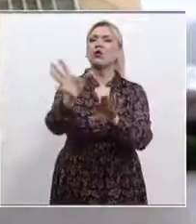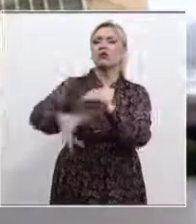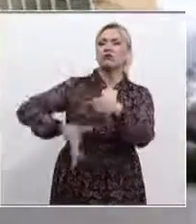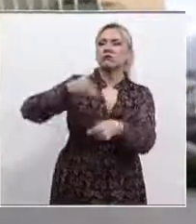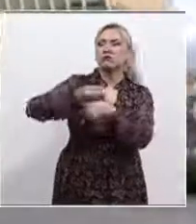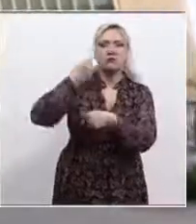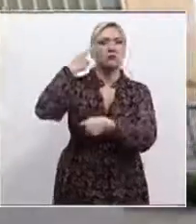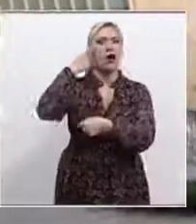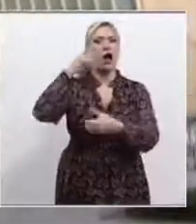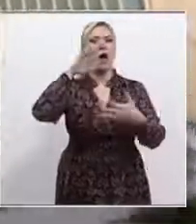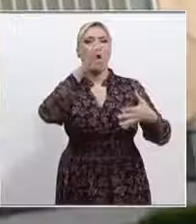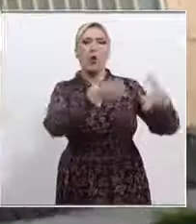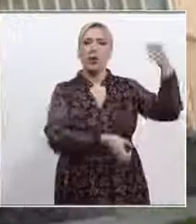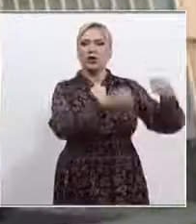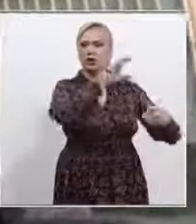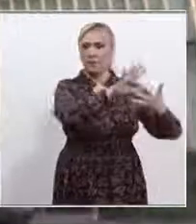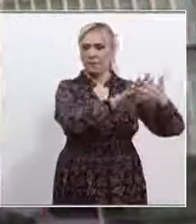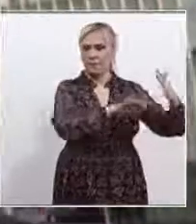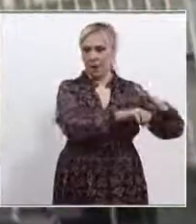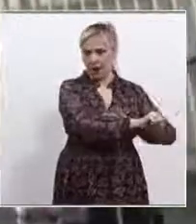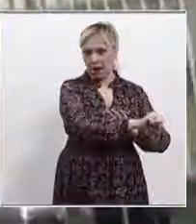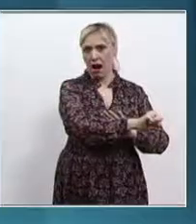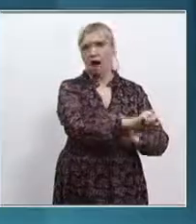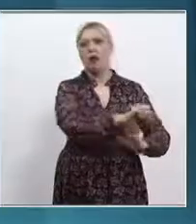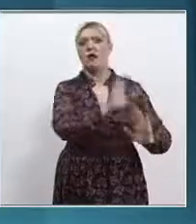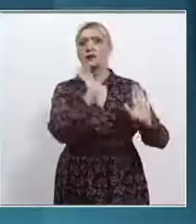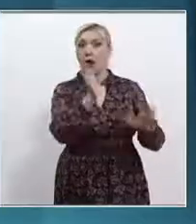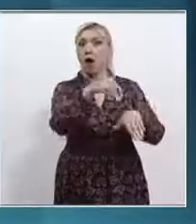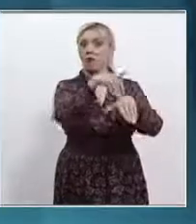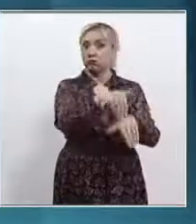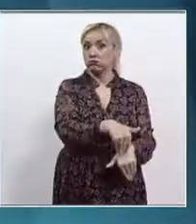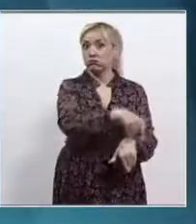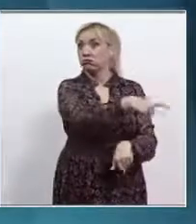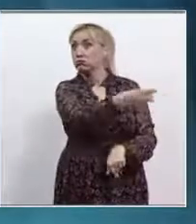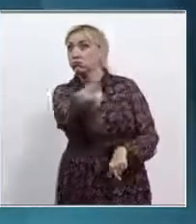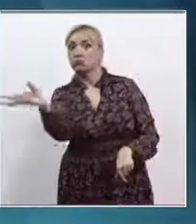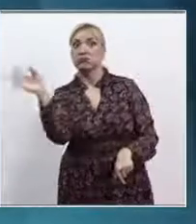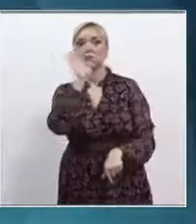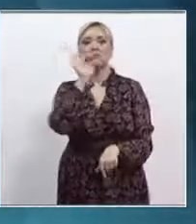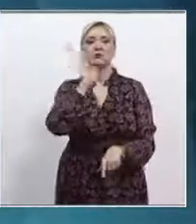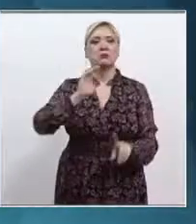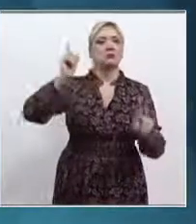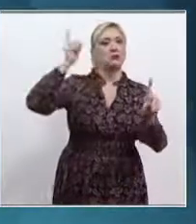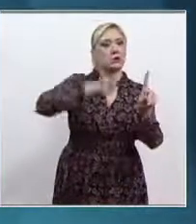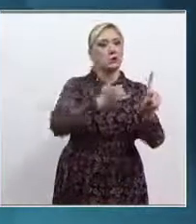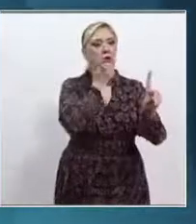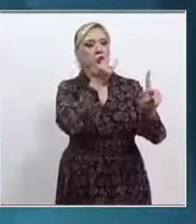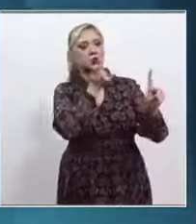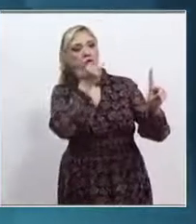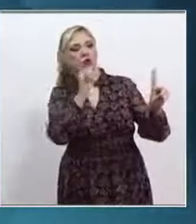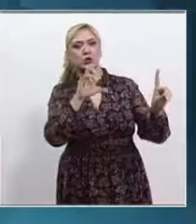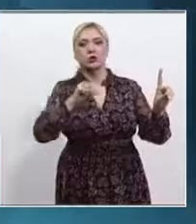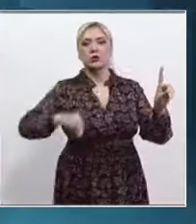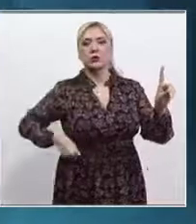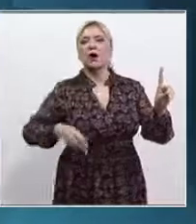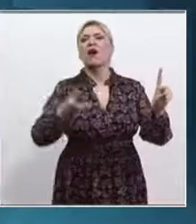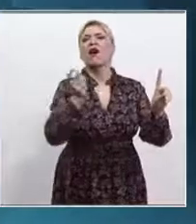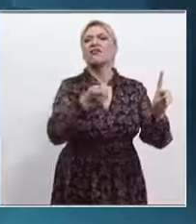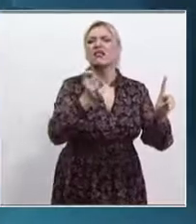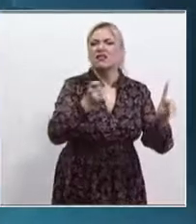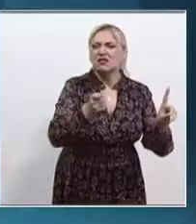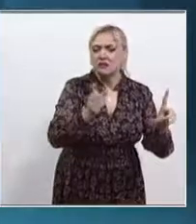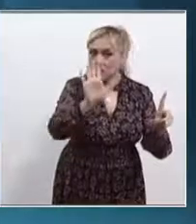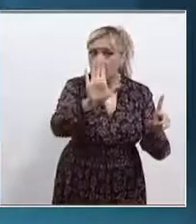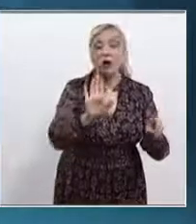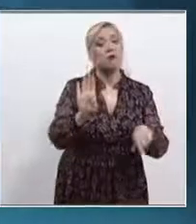alterna al juicio penal, cuando es celebrado y cumplido por alguno de varios imputados por un hecho delictivo, beneficia a todos, pues se extingue